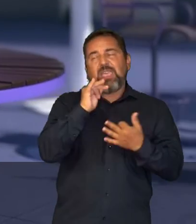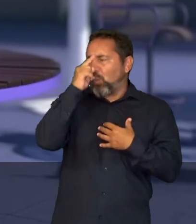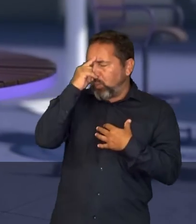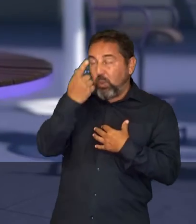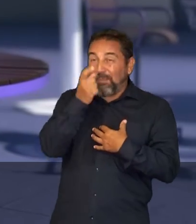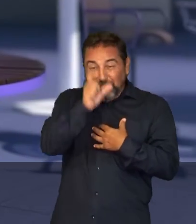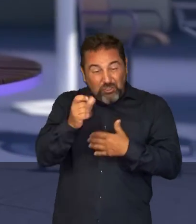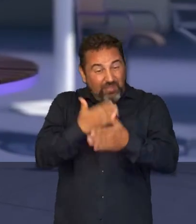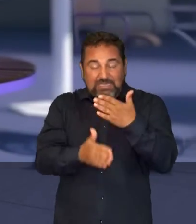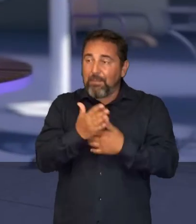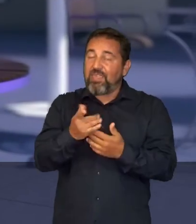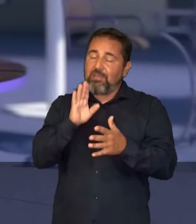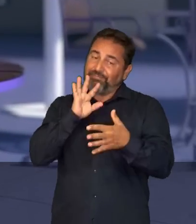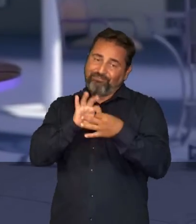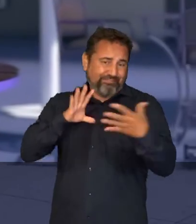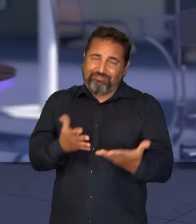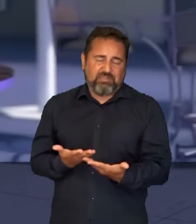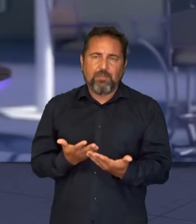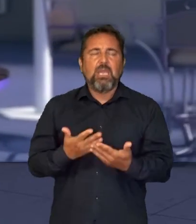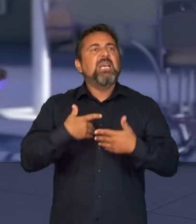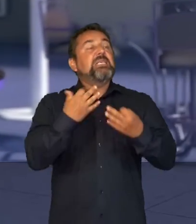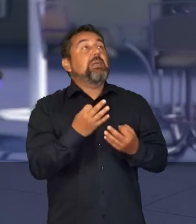que parece que el ocio y la cultura no están hechas para las